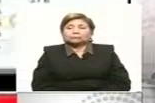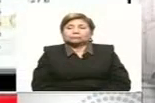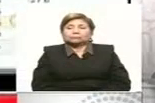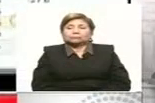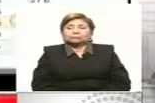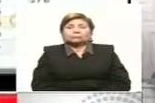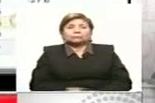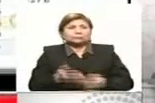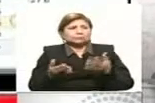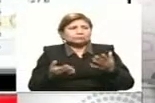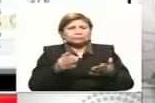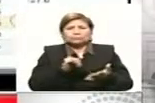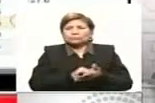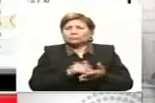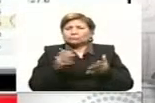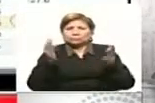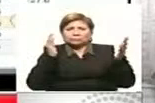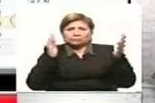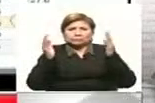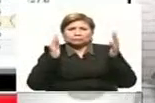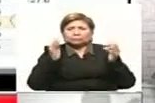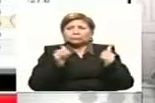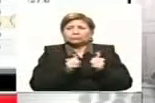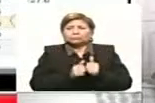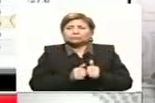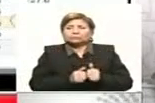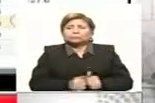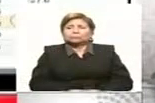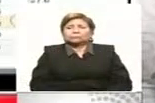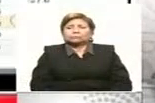Este es un análisis comparativo